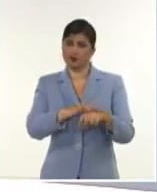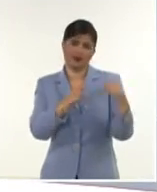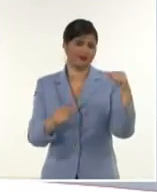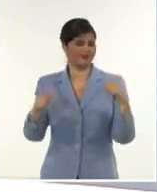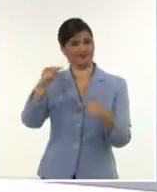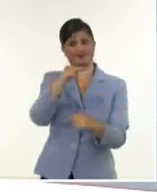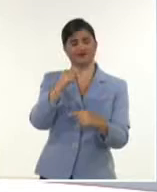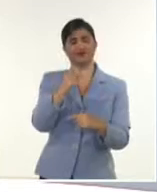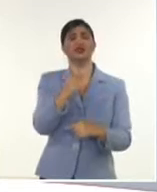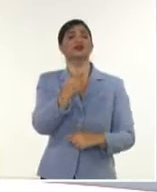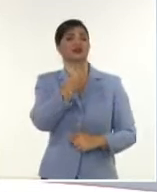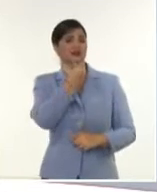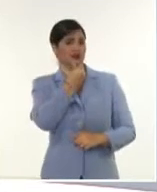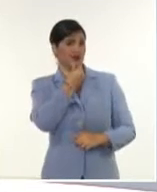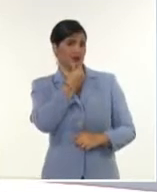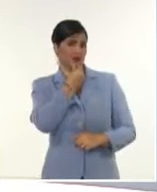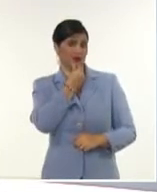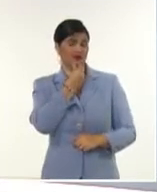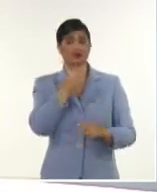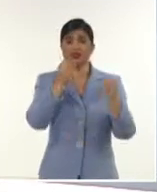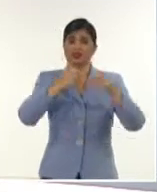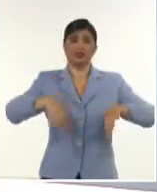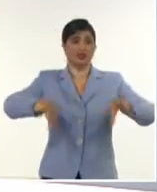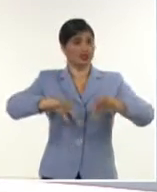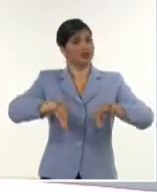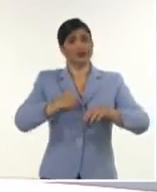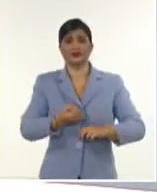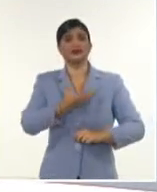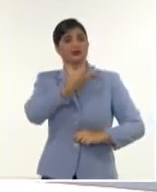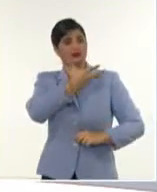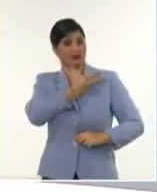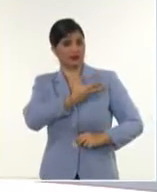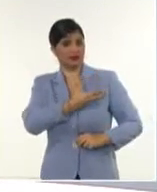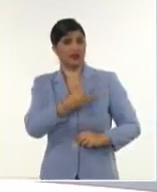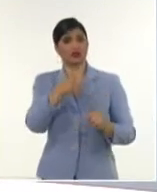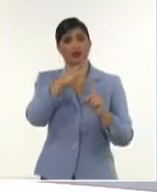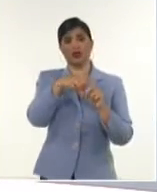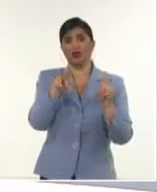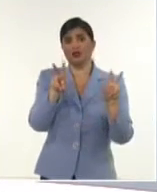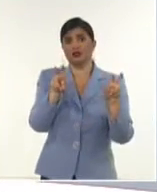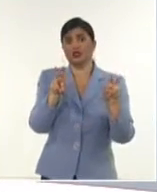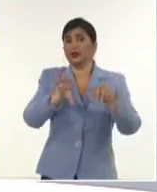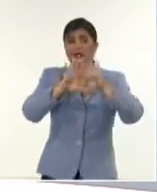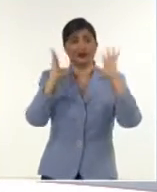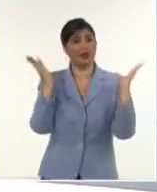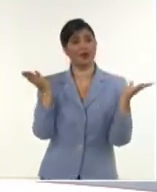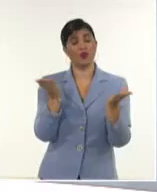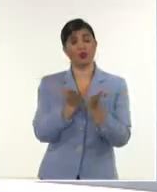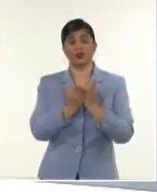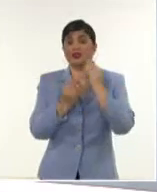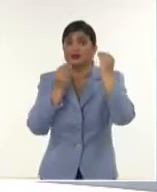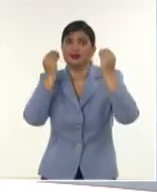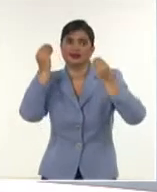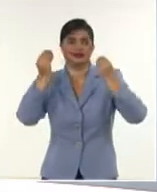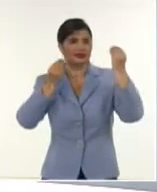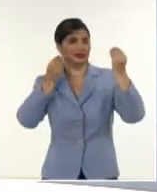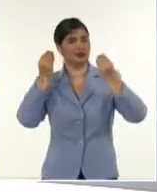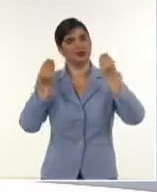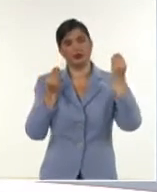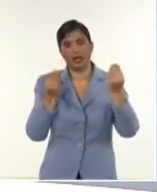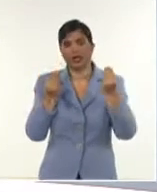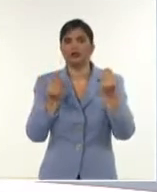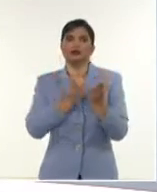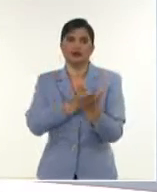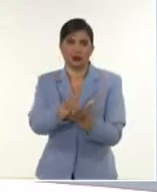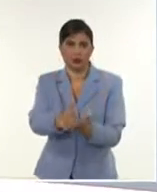realidad está llena de estos dobles estándares comunicativos, pero hay temas como este en que es inadmisible que esto suceda. A Israel